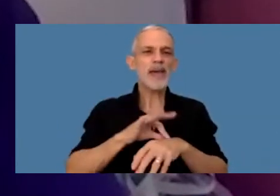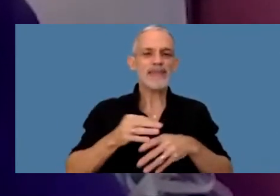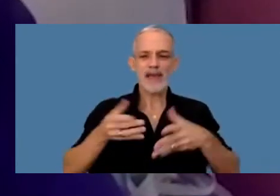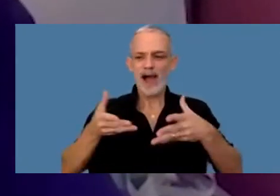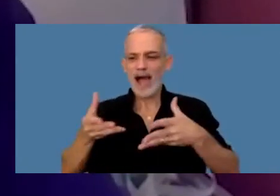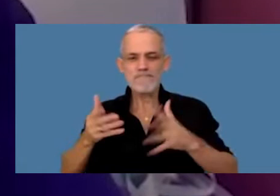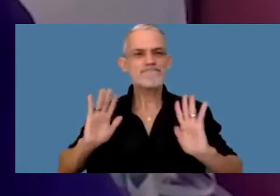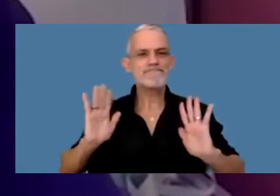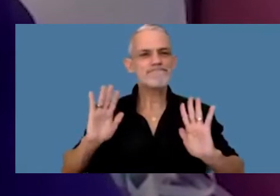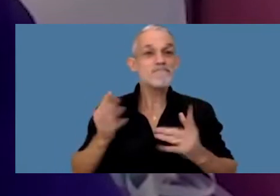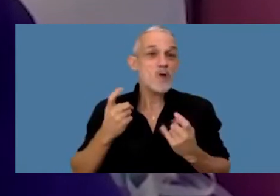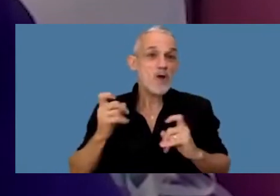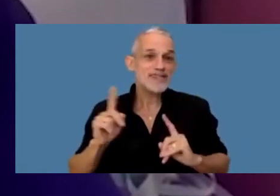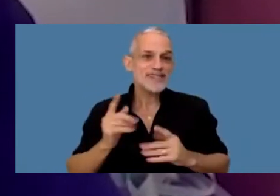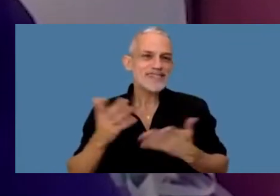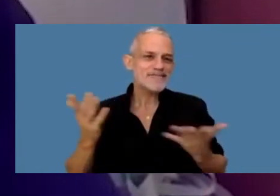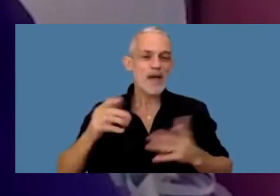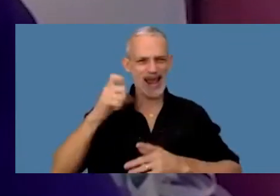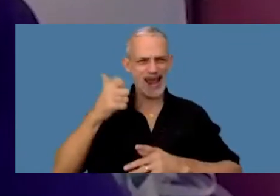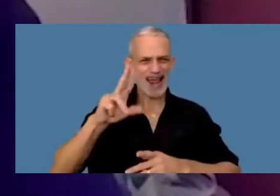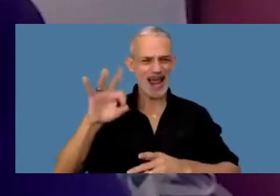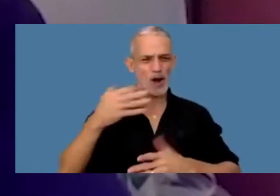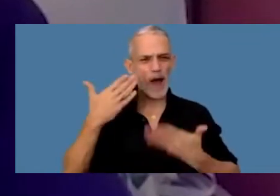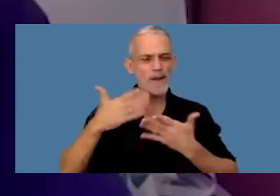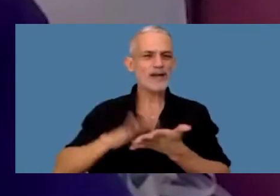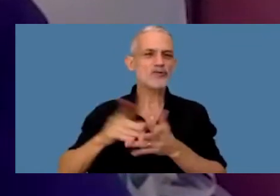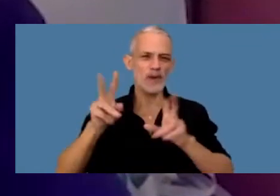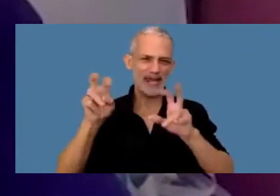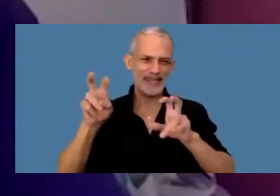la medicalización